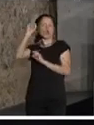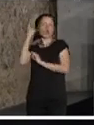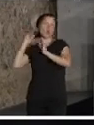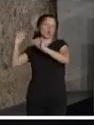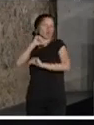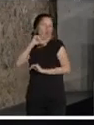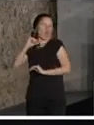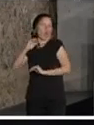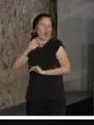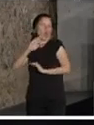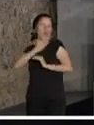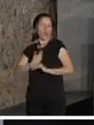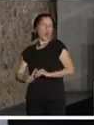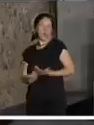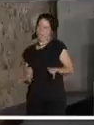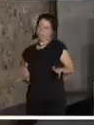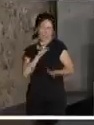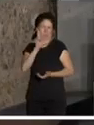para endesa